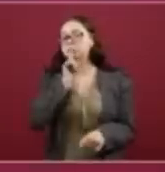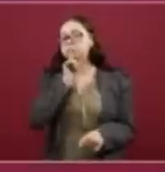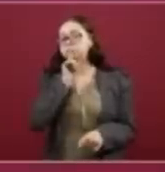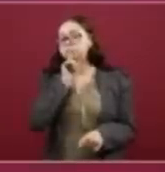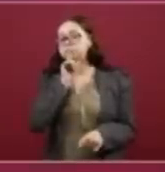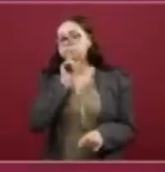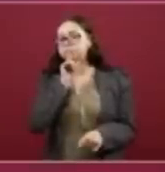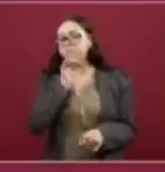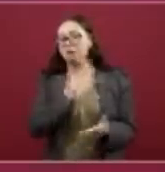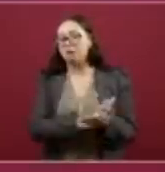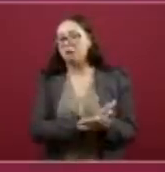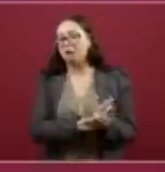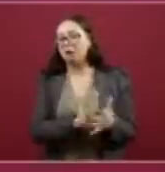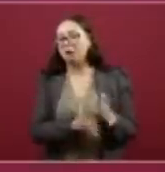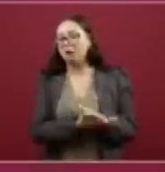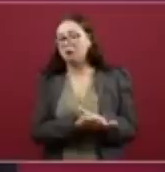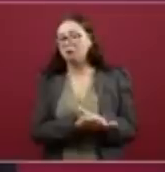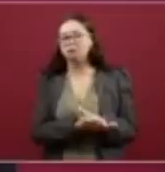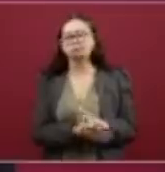trátese de quien se trate.